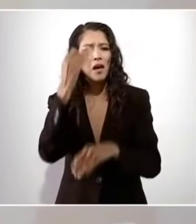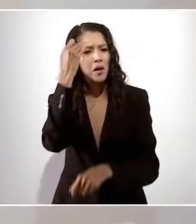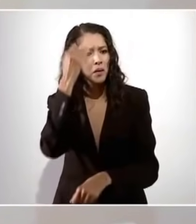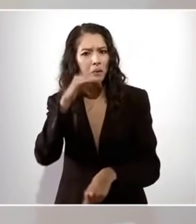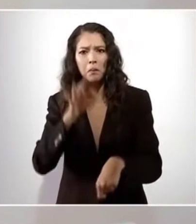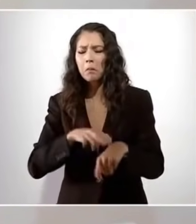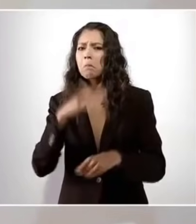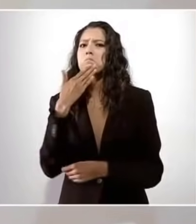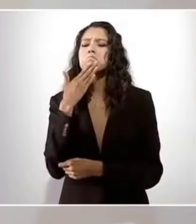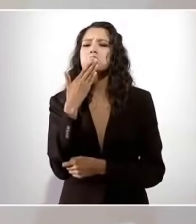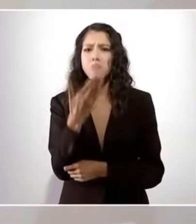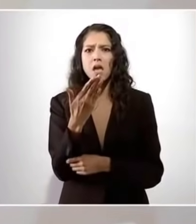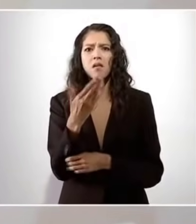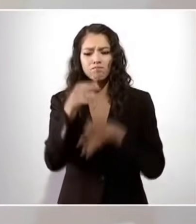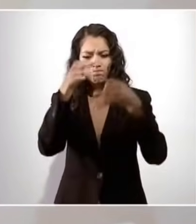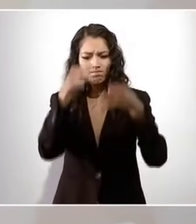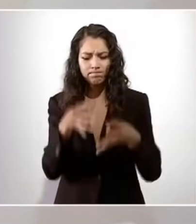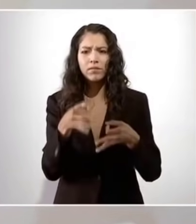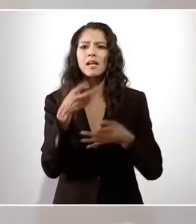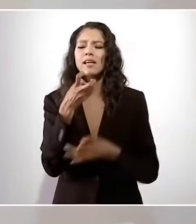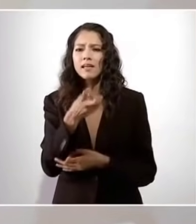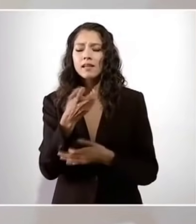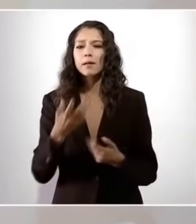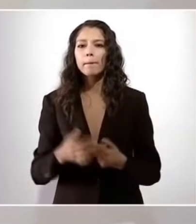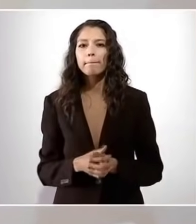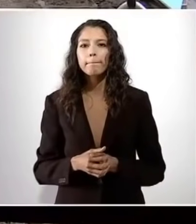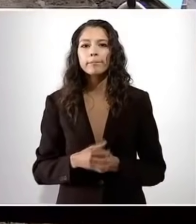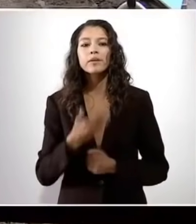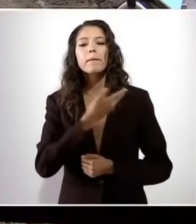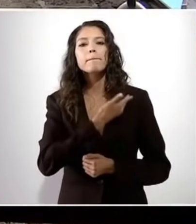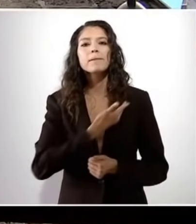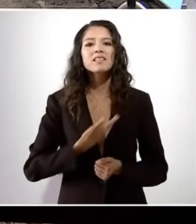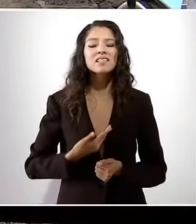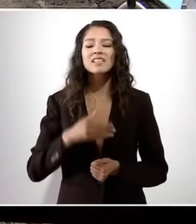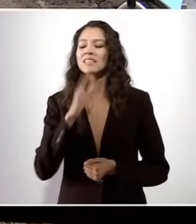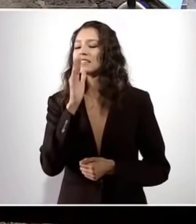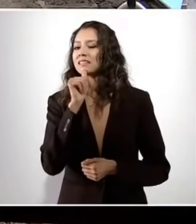forma por esa instrucción que nos ha dado el